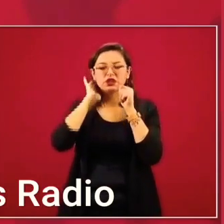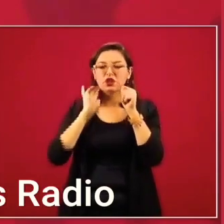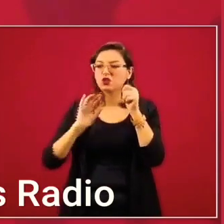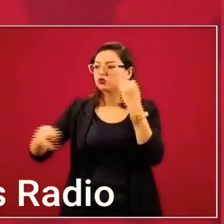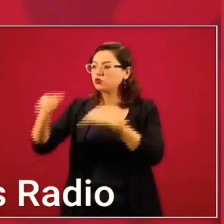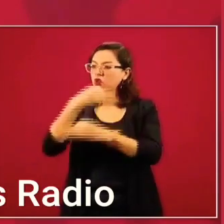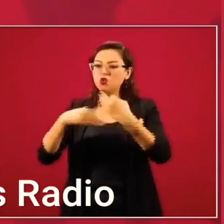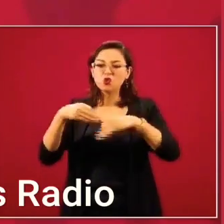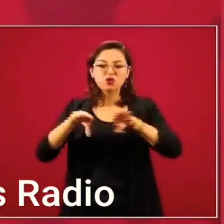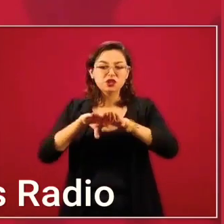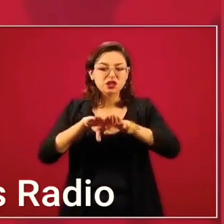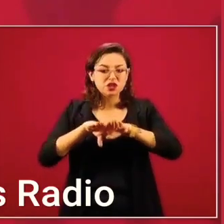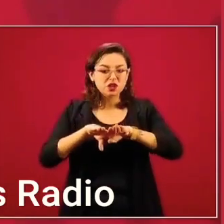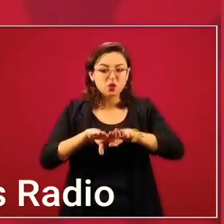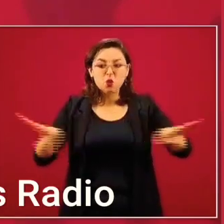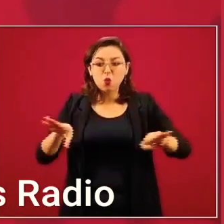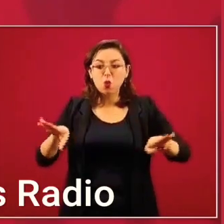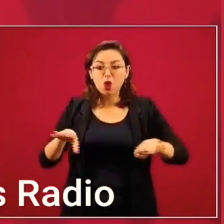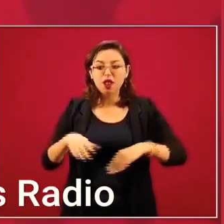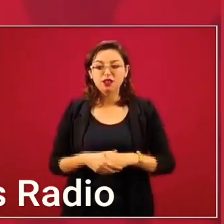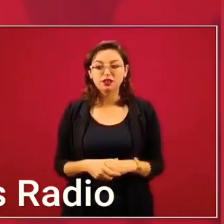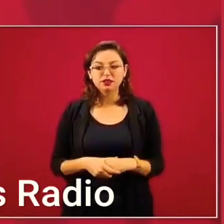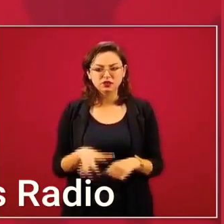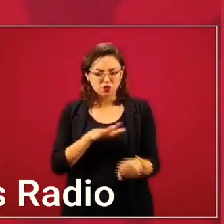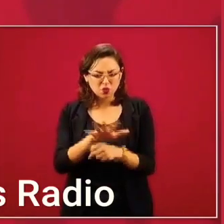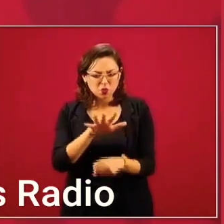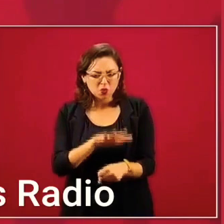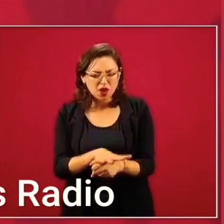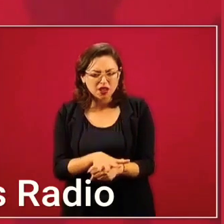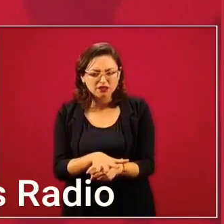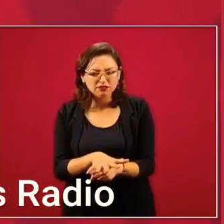misma receta. Reformas estructurales,